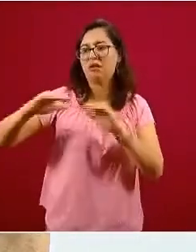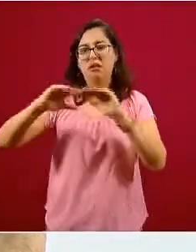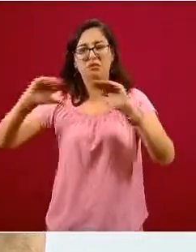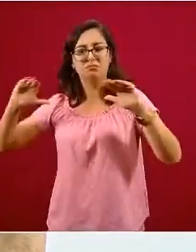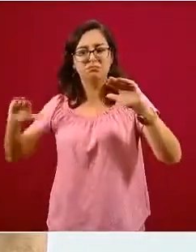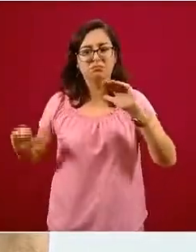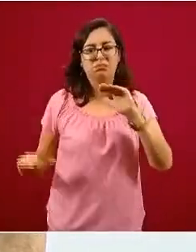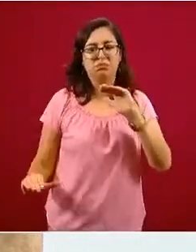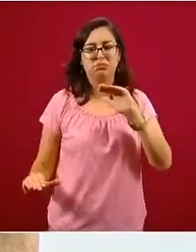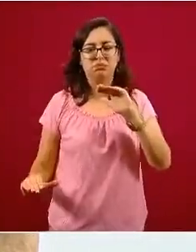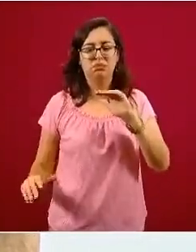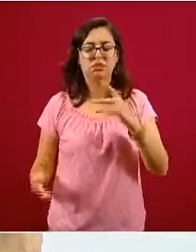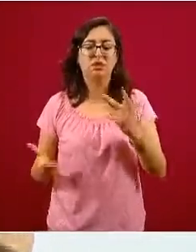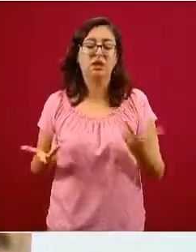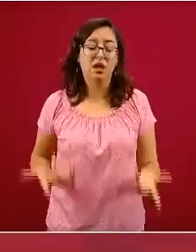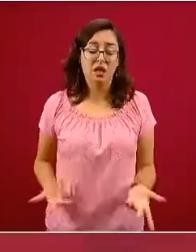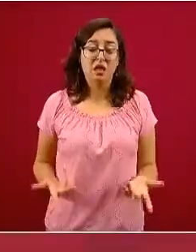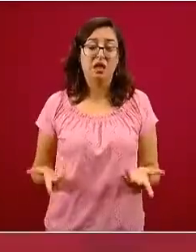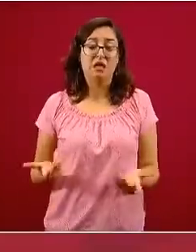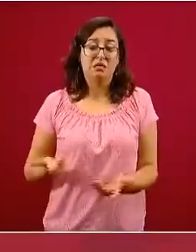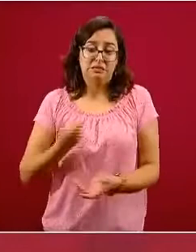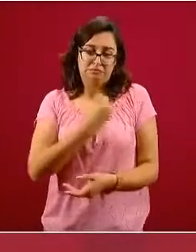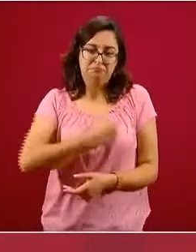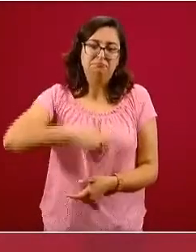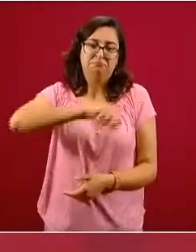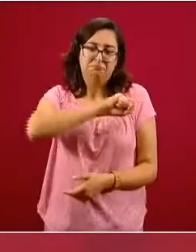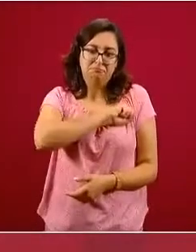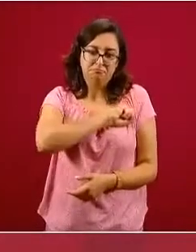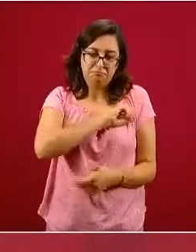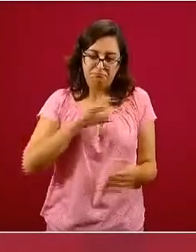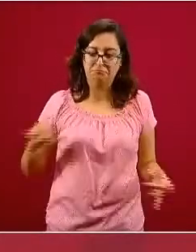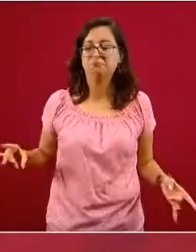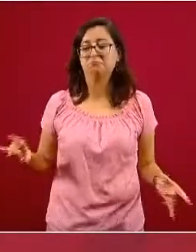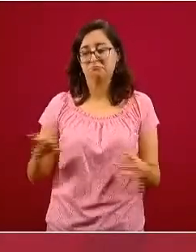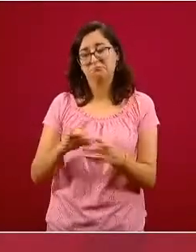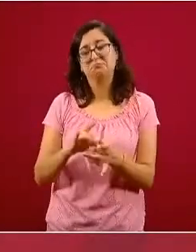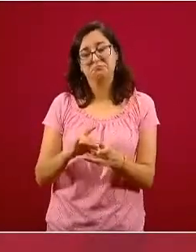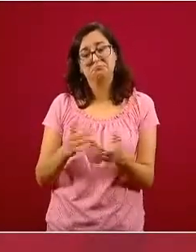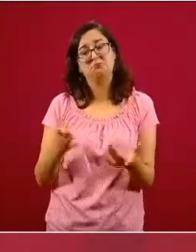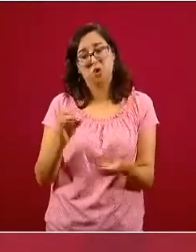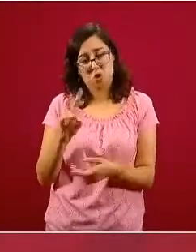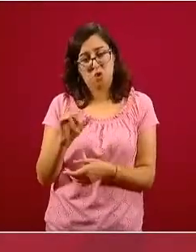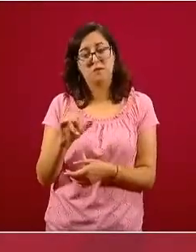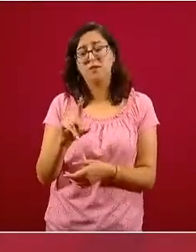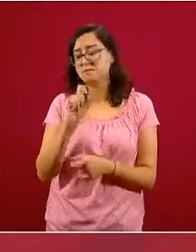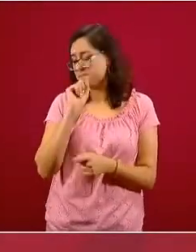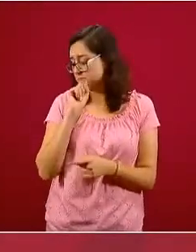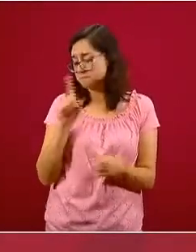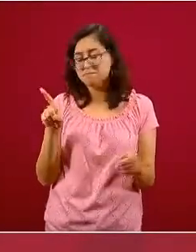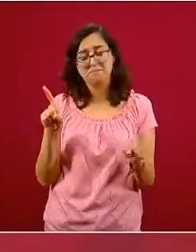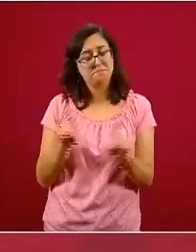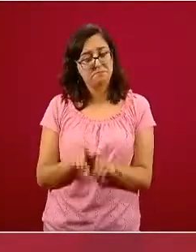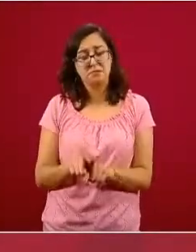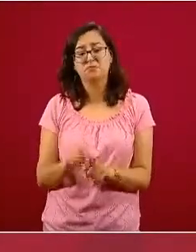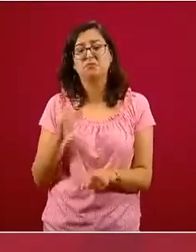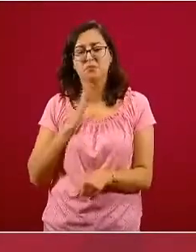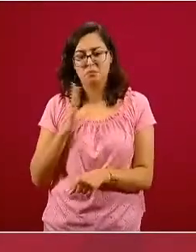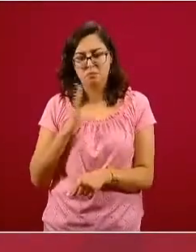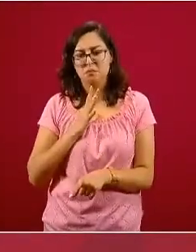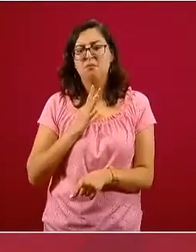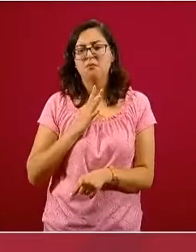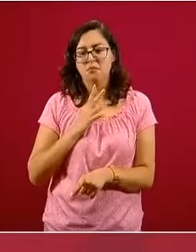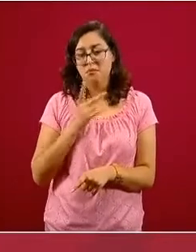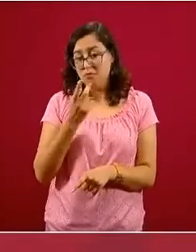determinantes sociales de la salud, a esto nos referimos. Y COVID no es la excepción, también en el caso de COVID,